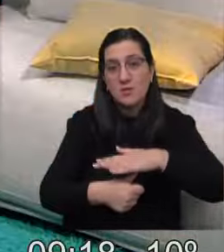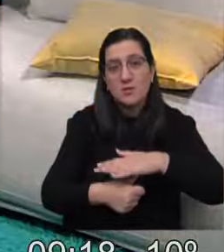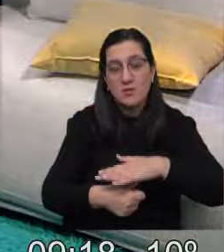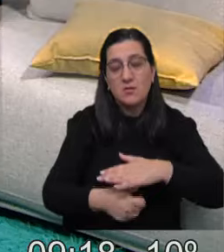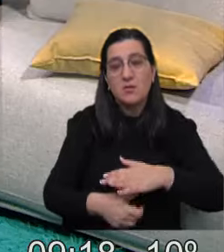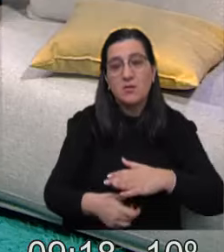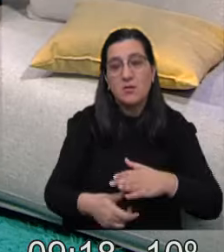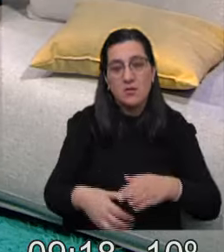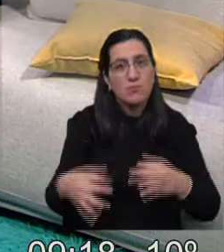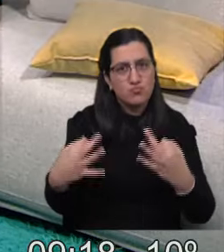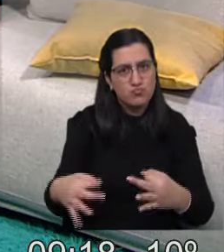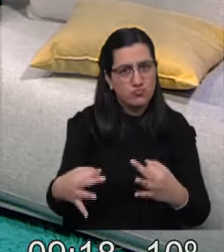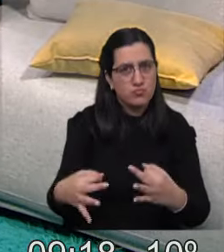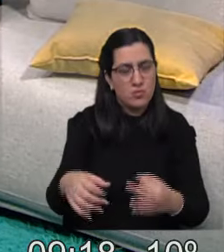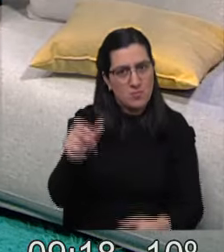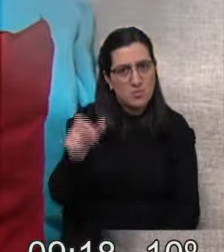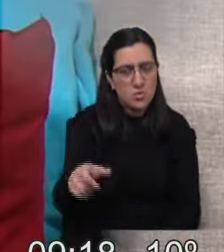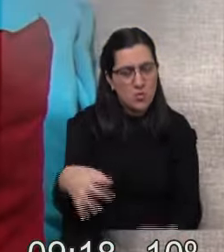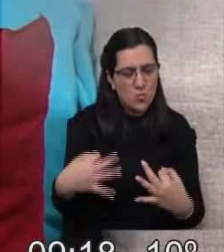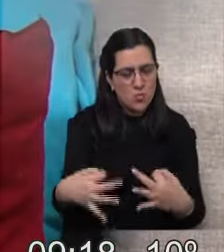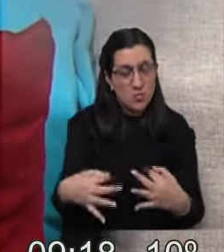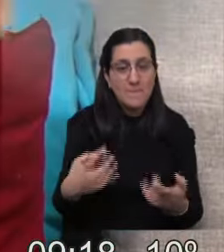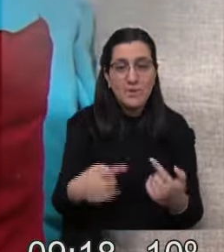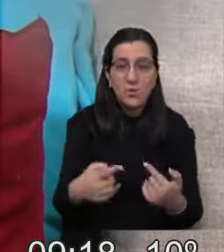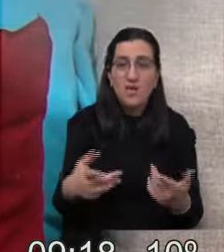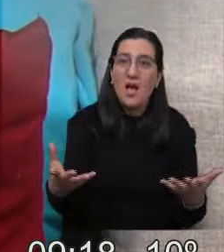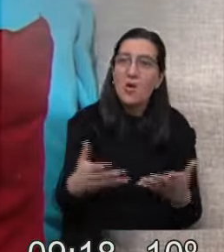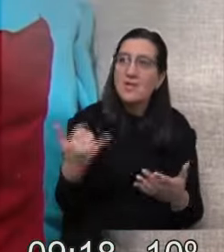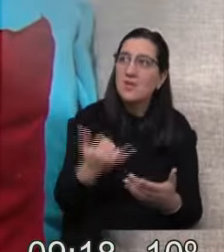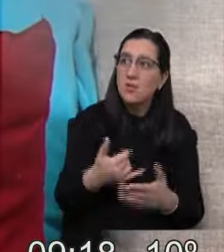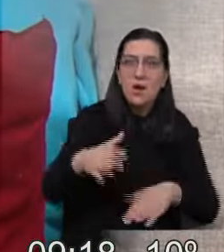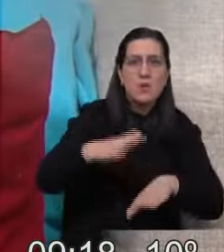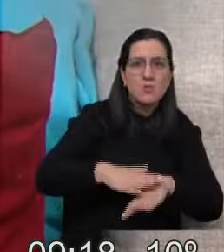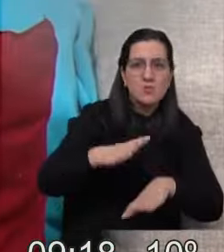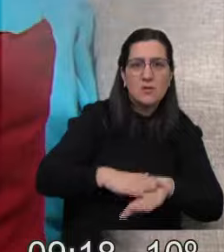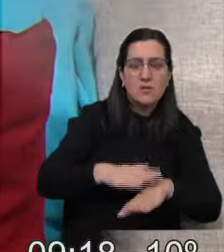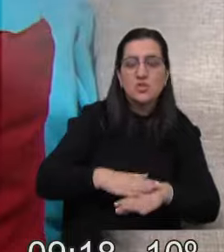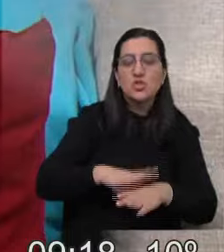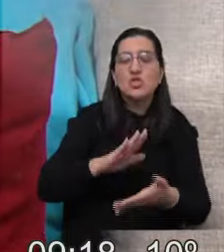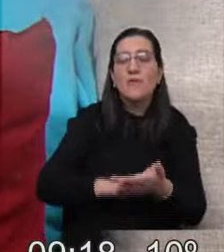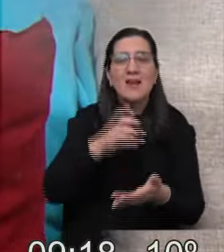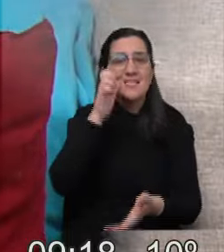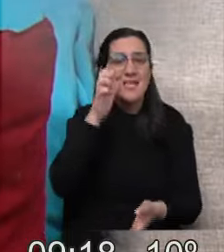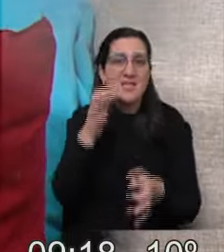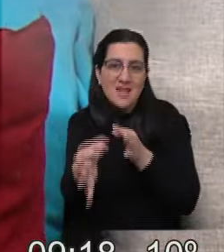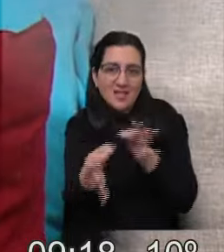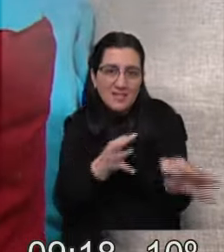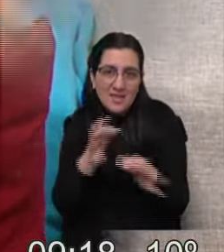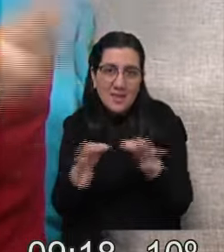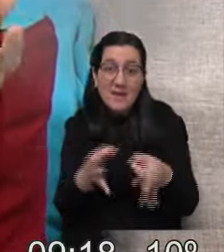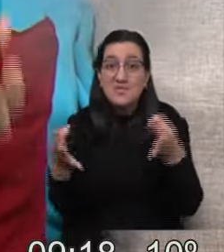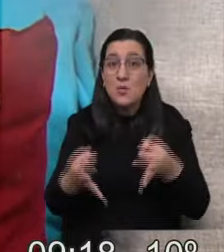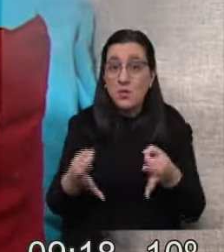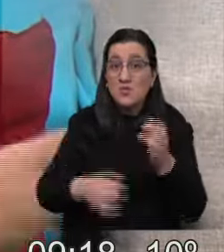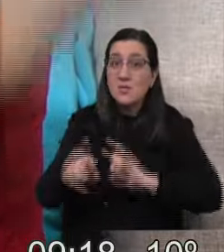aparte, Diego Sanjurjo es un fenómeno, pero que es quien hoy tiene como una gran responsabilidad en cuanto a las estrategias para la seguridad. Y que hace un par